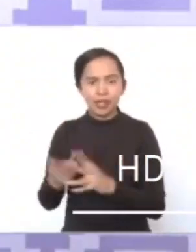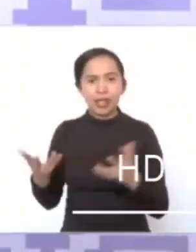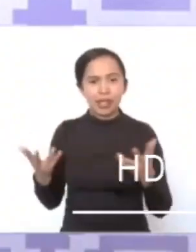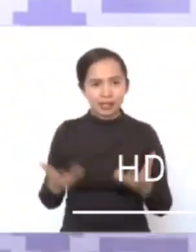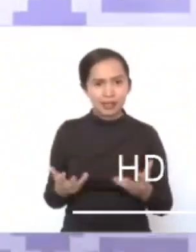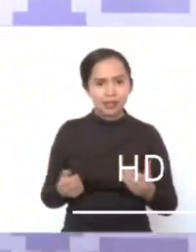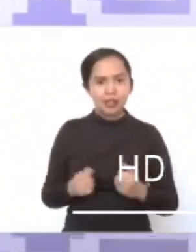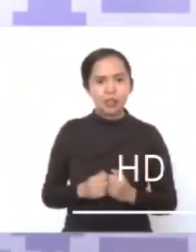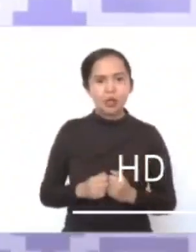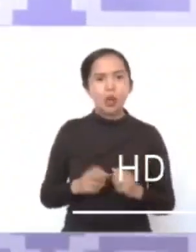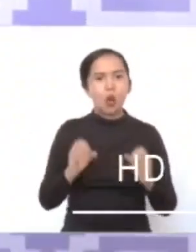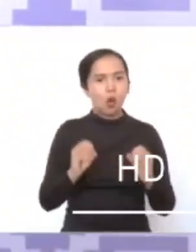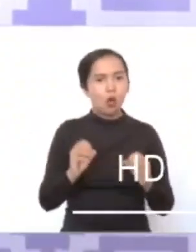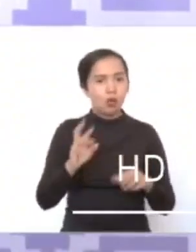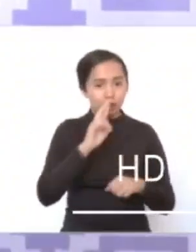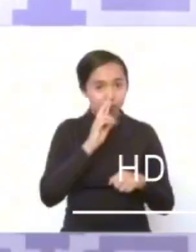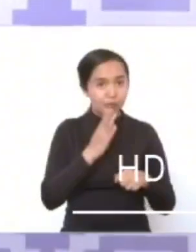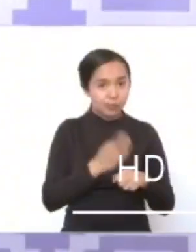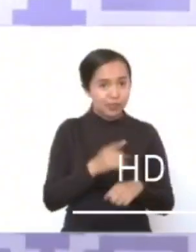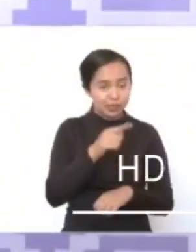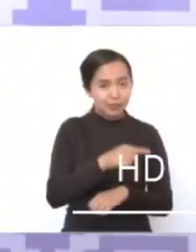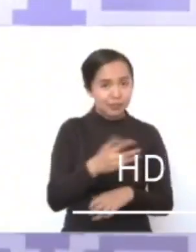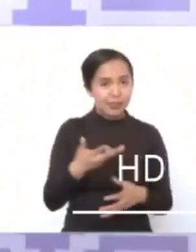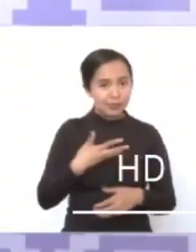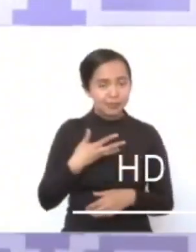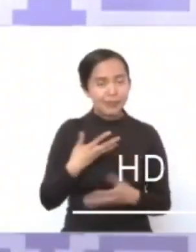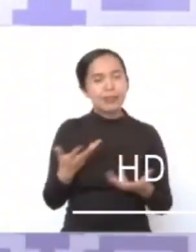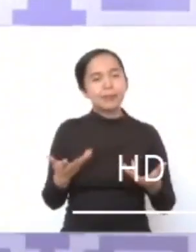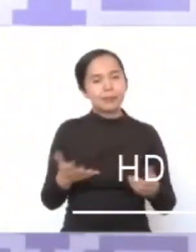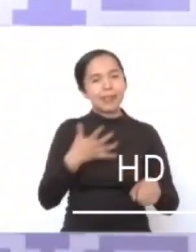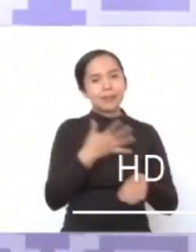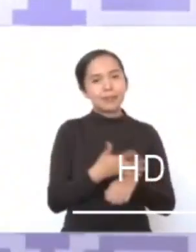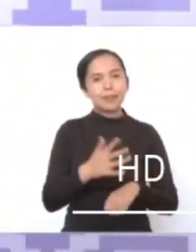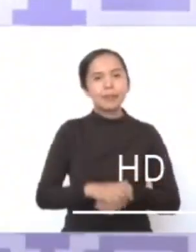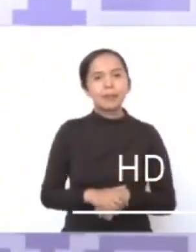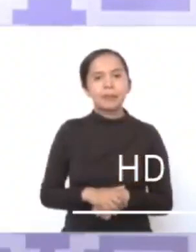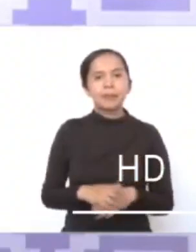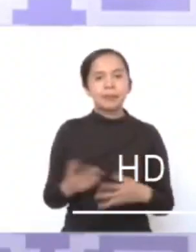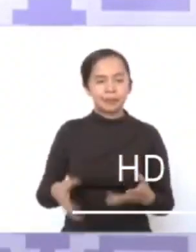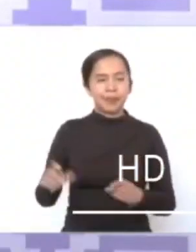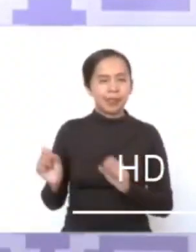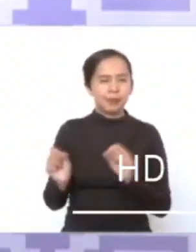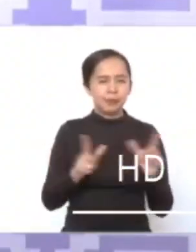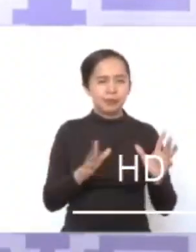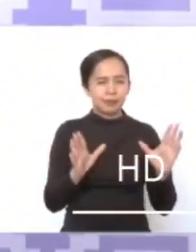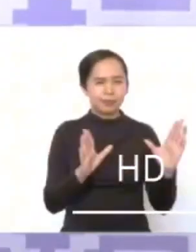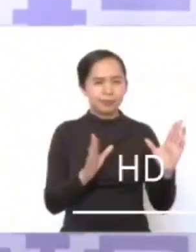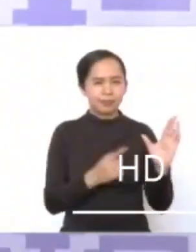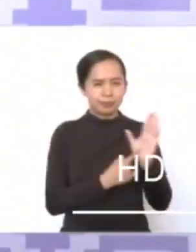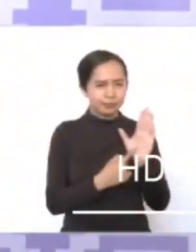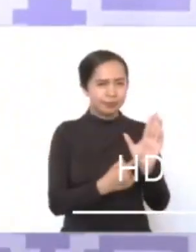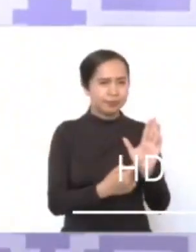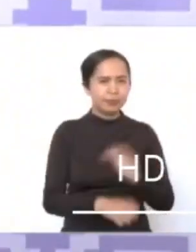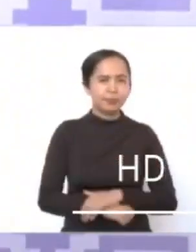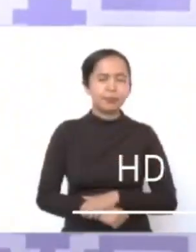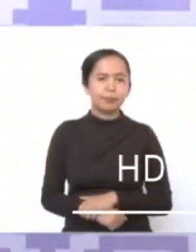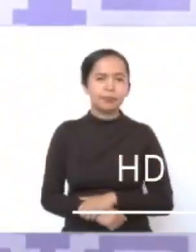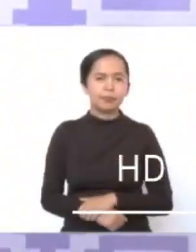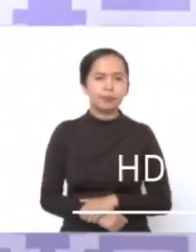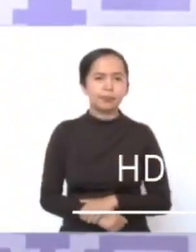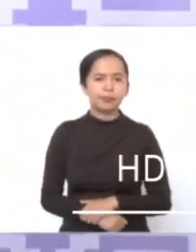encontrado responsable de él. La siguiente, si nos permiten verla, por favor, o antes.